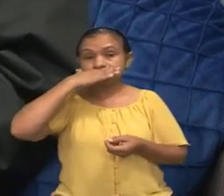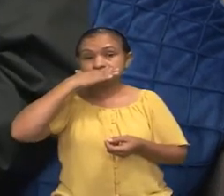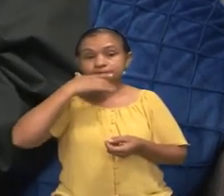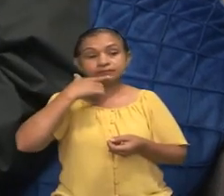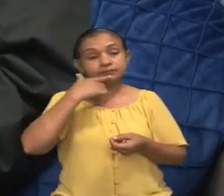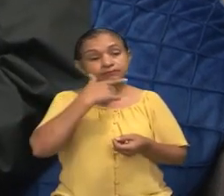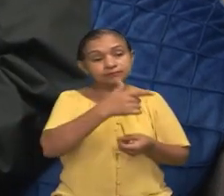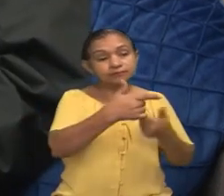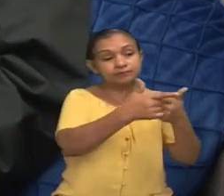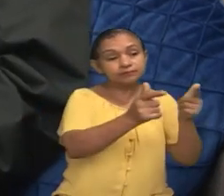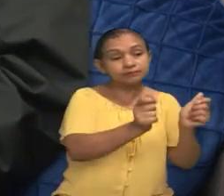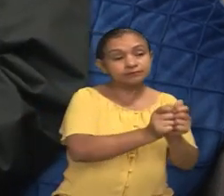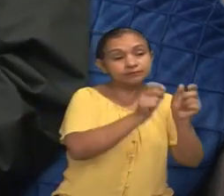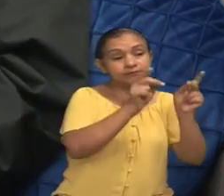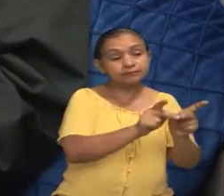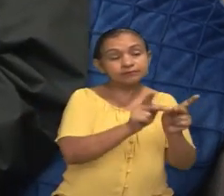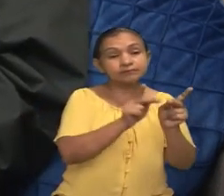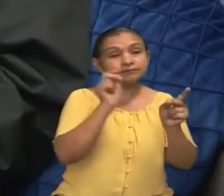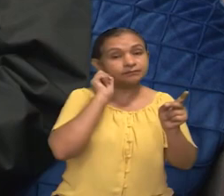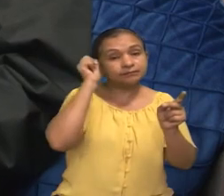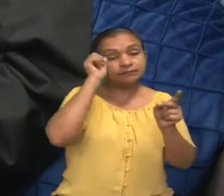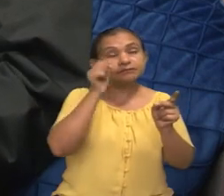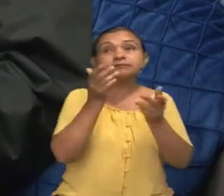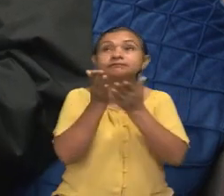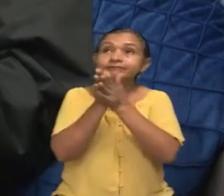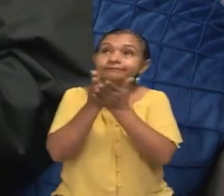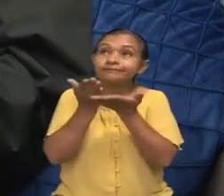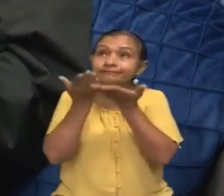del movimiento de las personas adultas mayores,